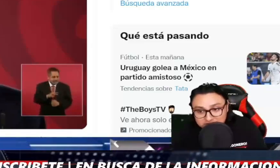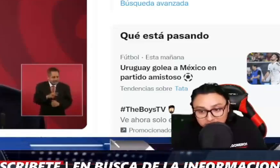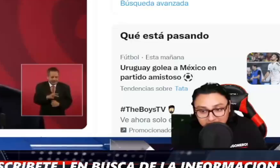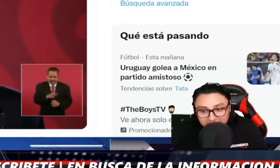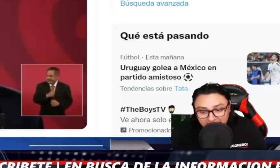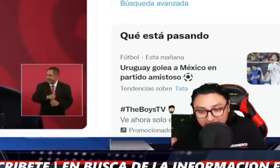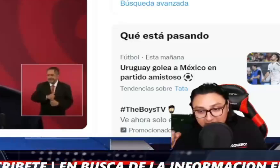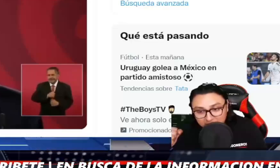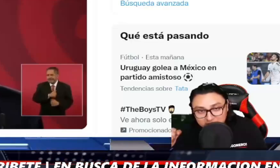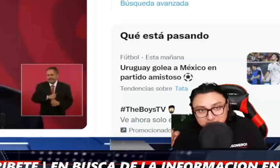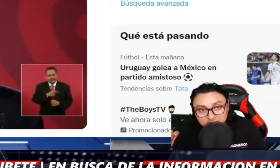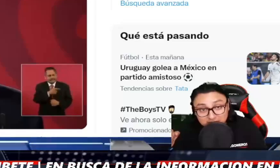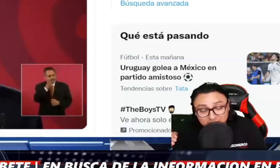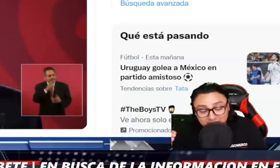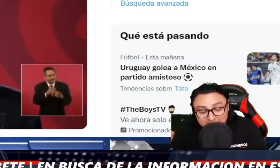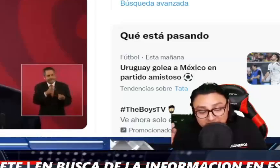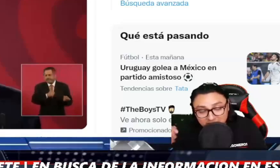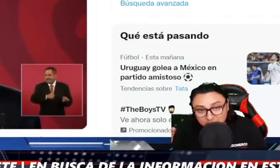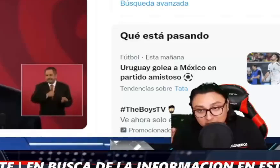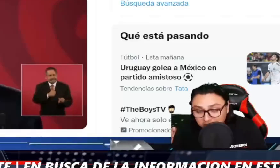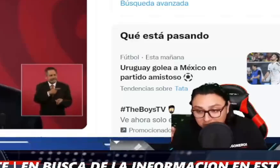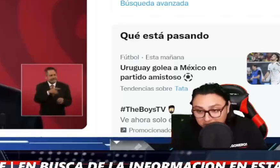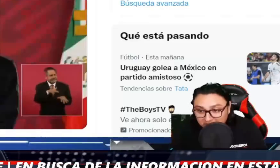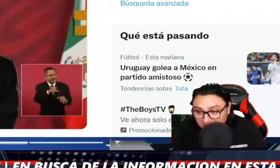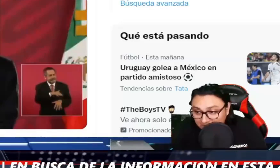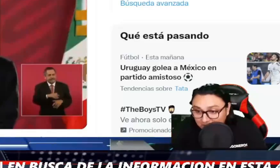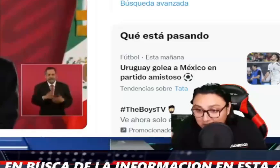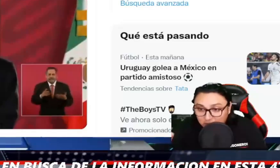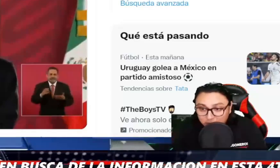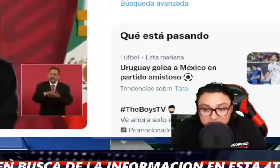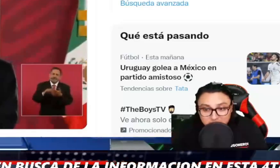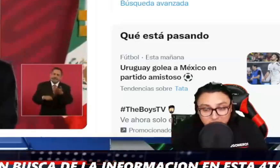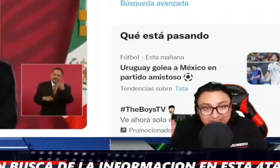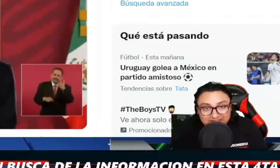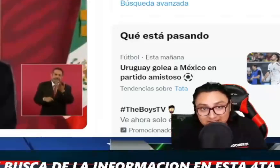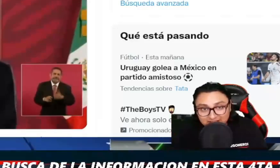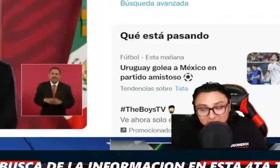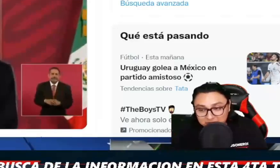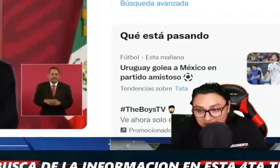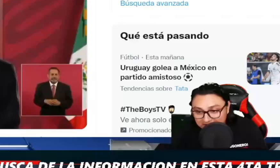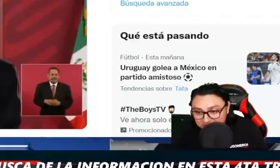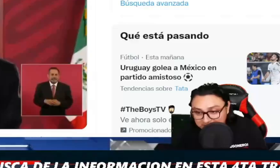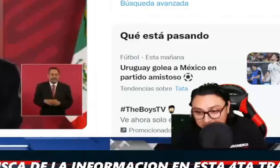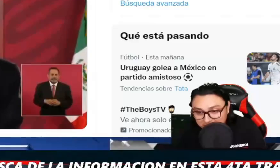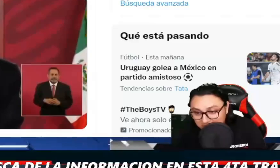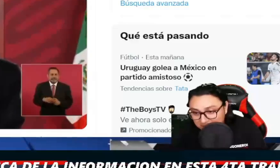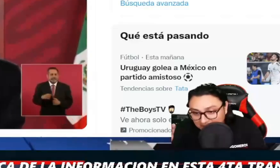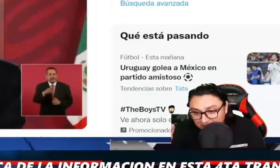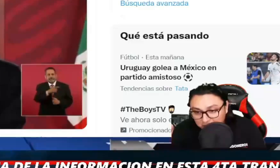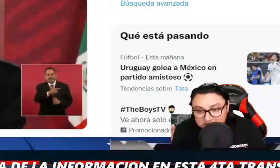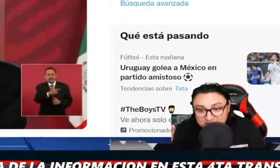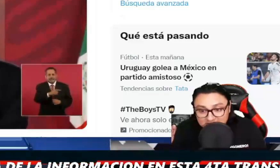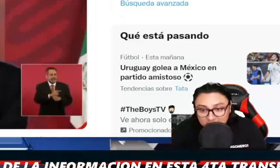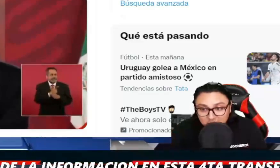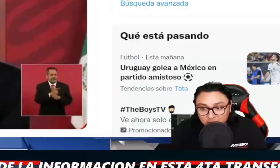una cuestión en ambos, tanto de Labastida como de Porfirio, de edad. Yo por eso me voy a retirar ya después de terminar mi